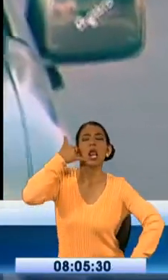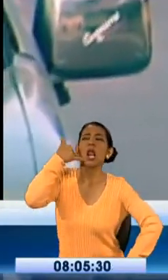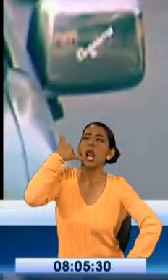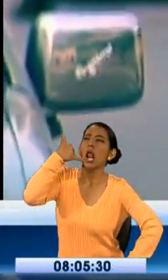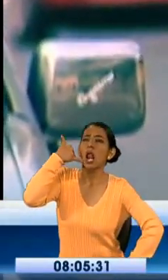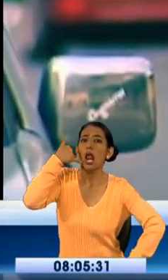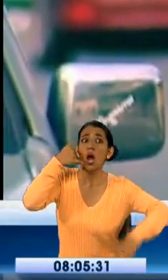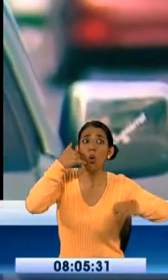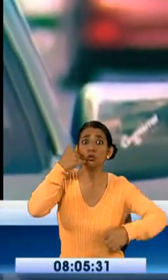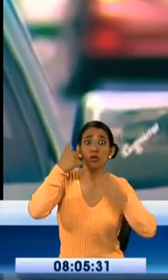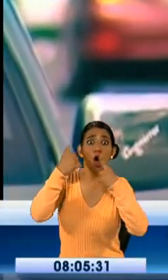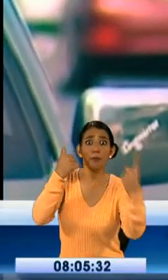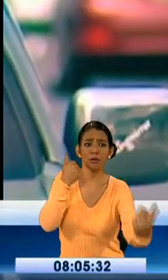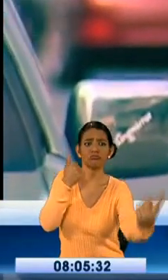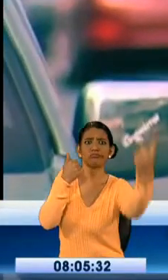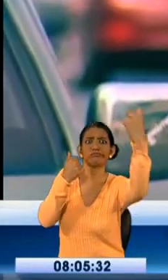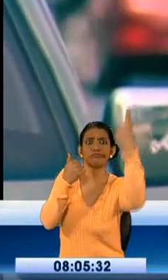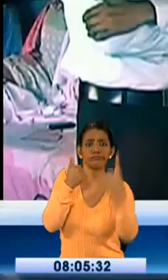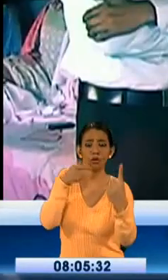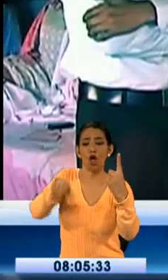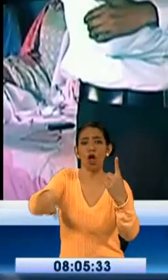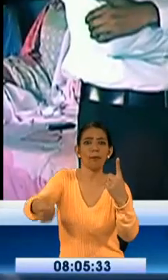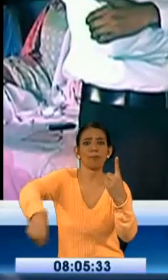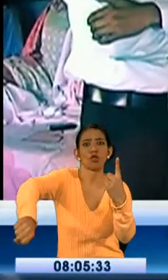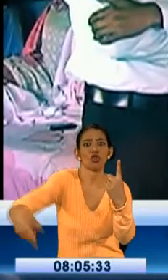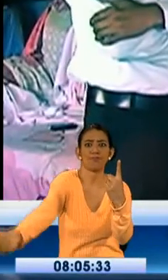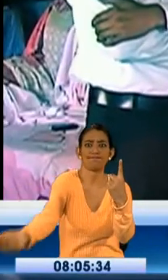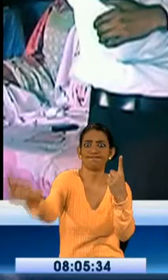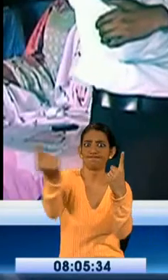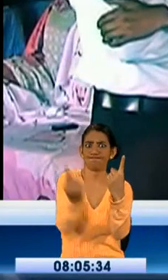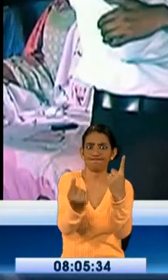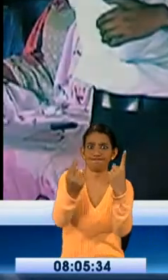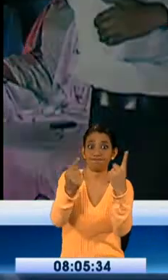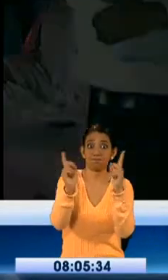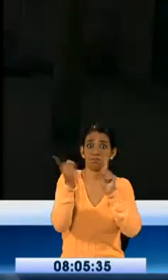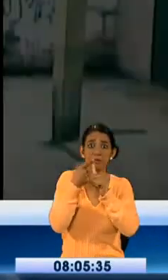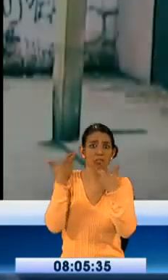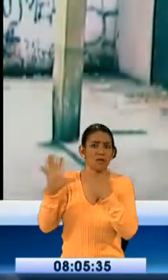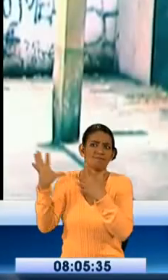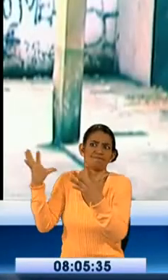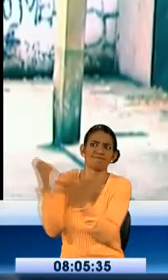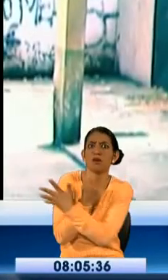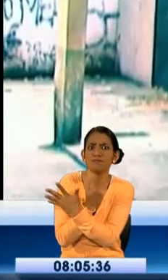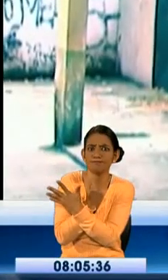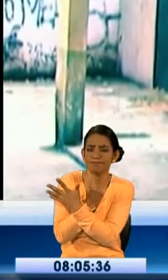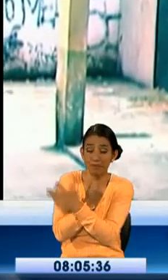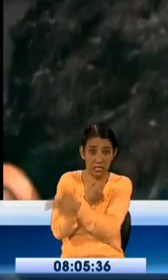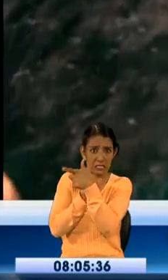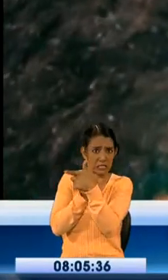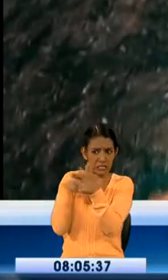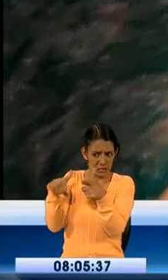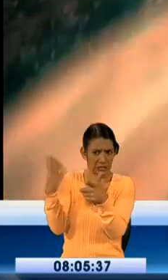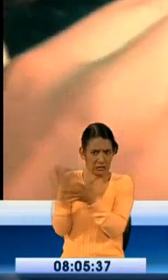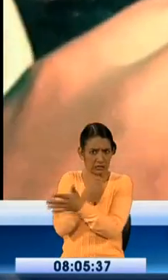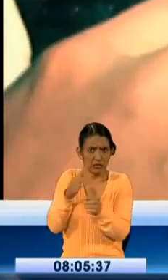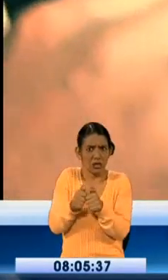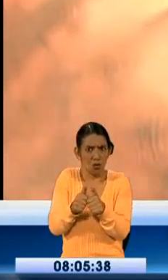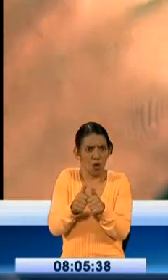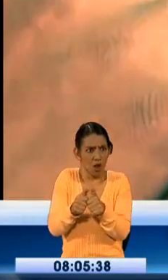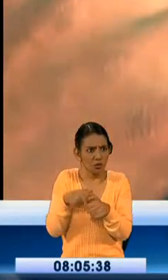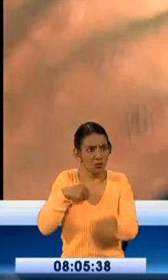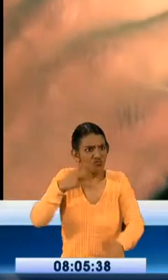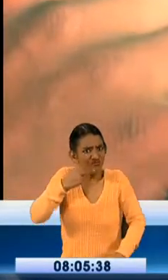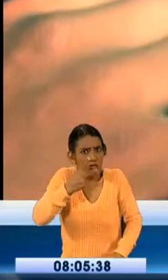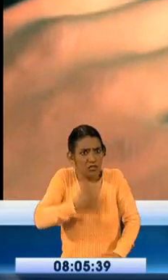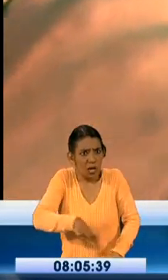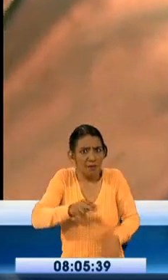hombre caminando y otro en moto. El primero habría procedido a robarle con arma en mano. Cuando ya le vimos que le dieron el